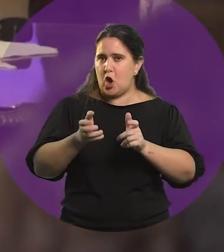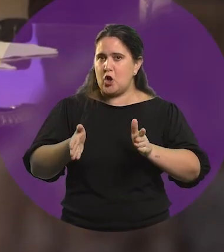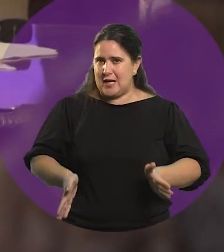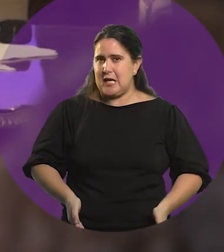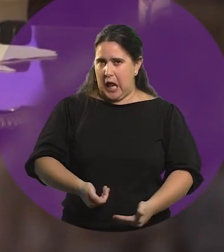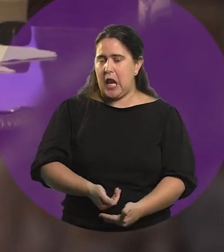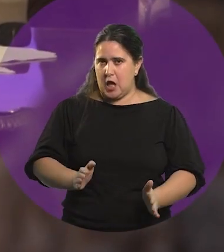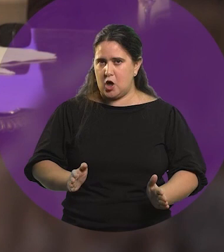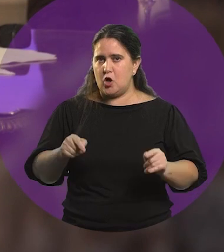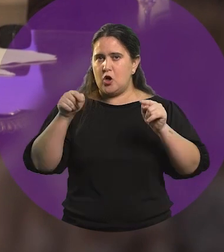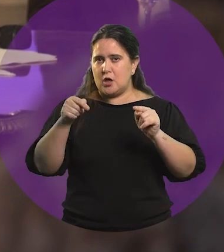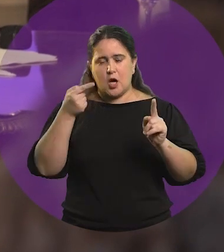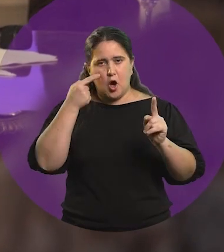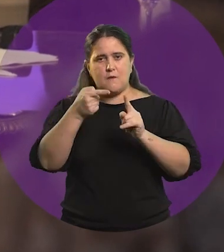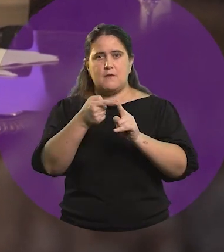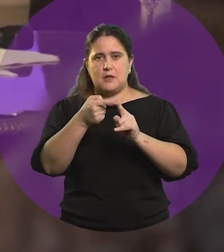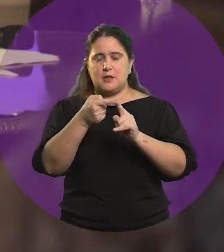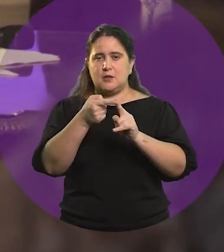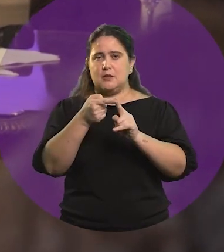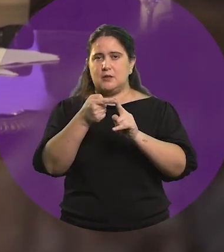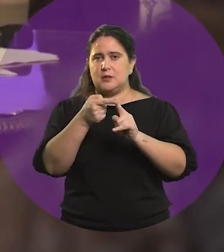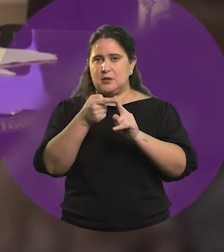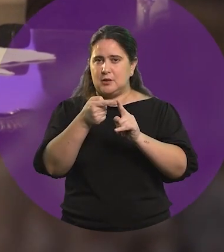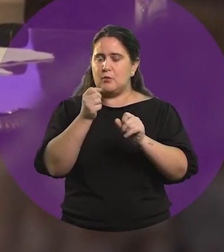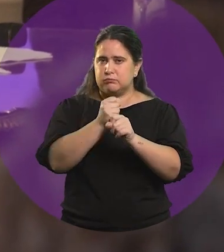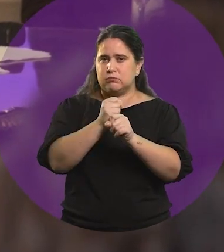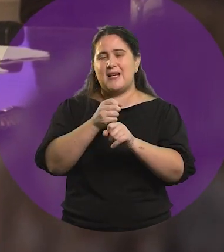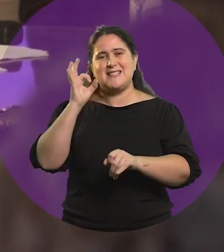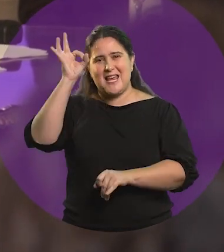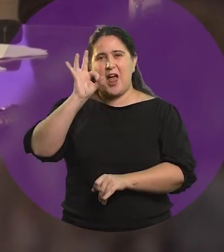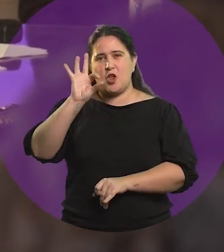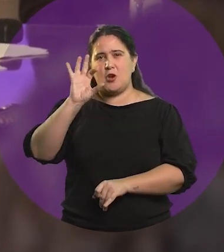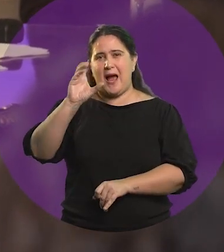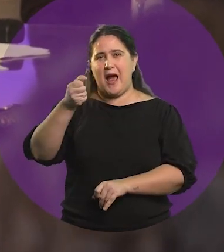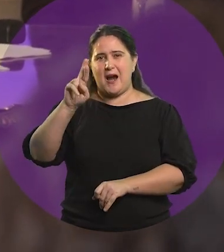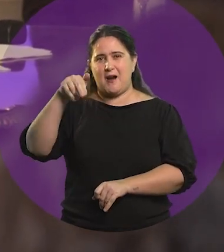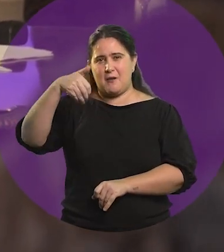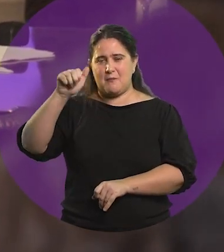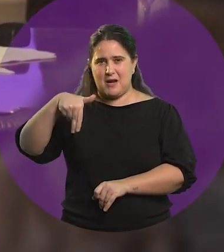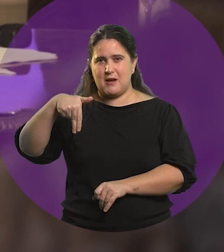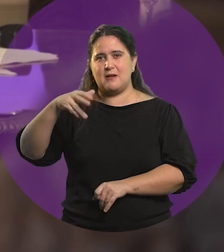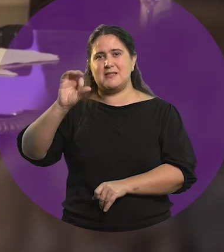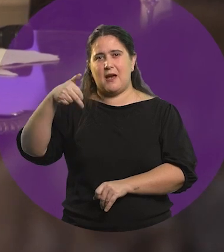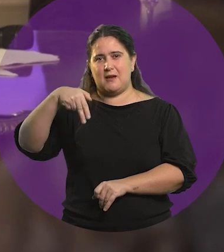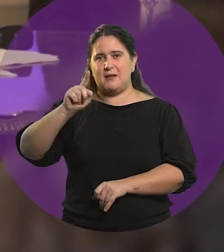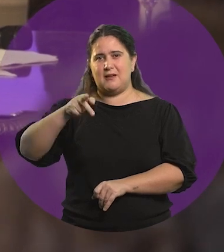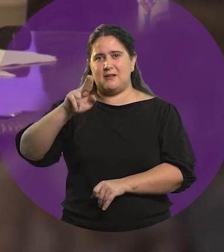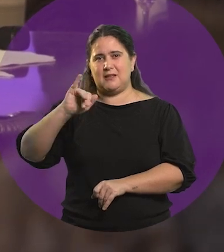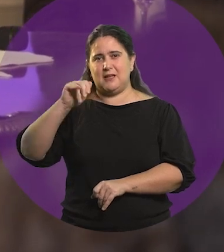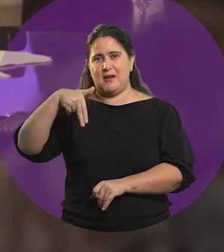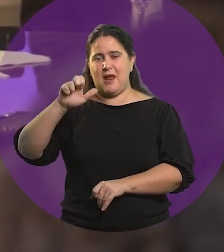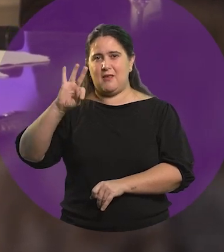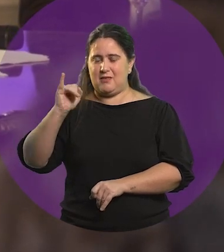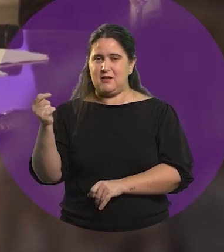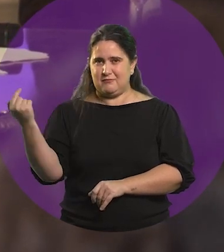género, que aquí está Carmen y la senadora Carmen Sanguinetti, que es una de sus integrantes, y por supuesto tenemos la ayuda